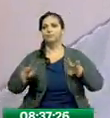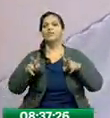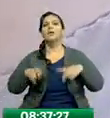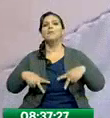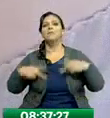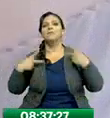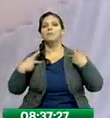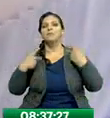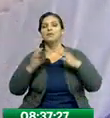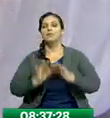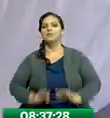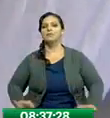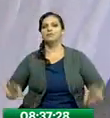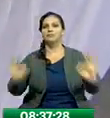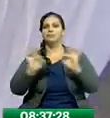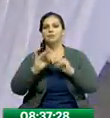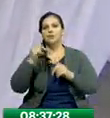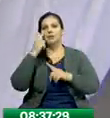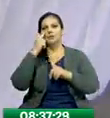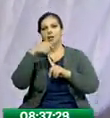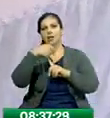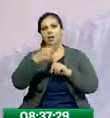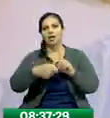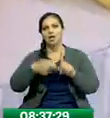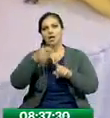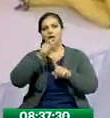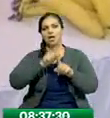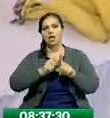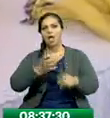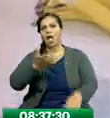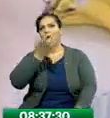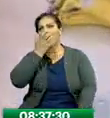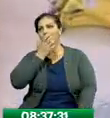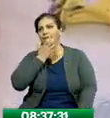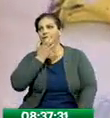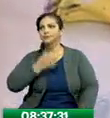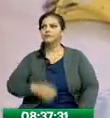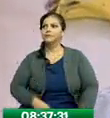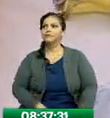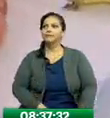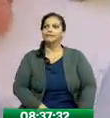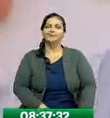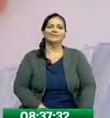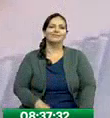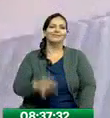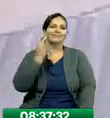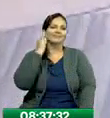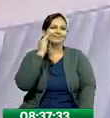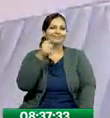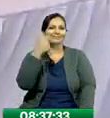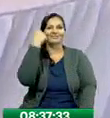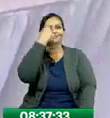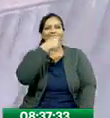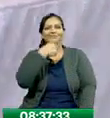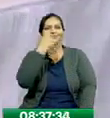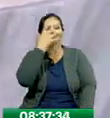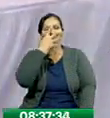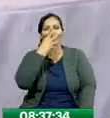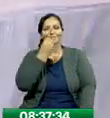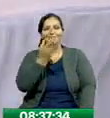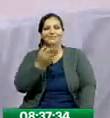a esta la cara linda esta niña invita que usted tiene que cuidarse bien bueno